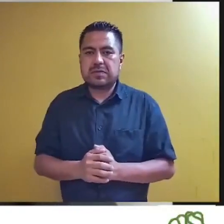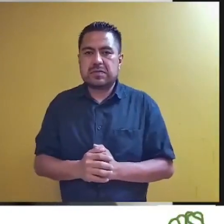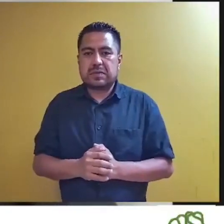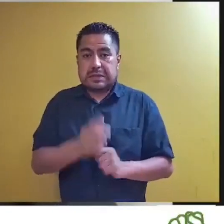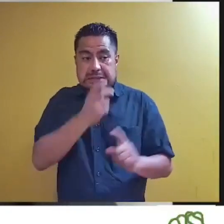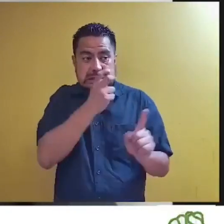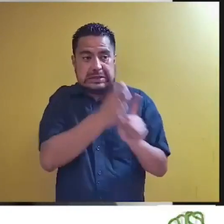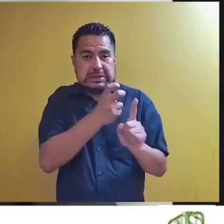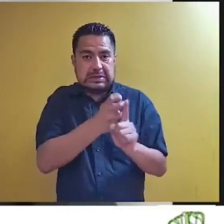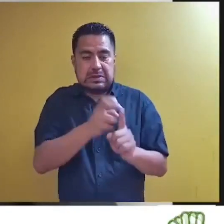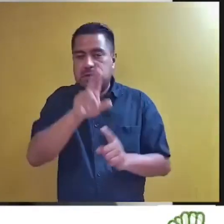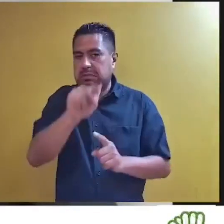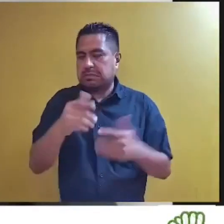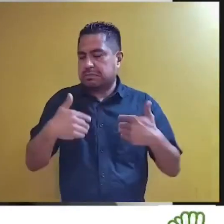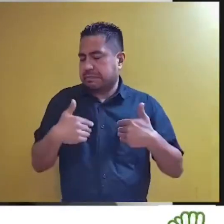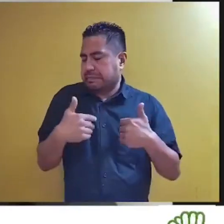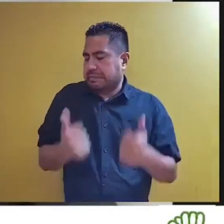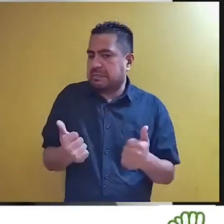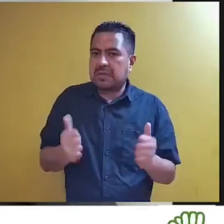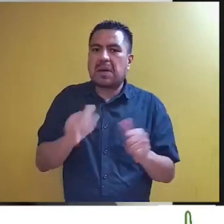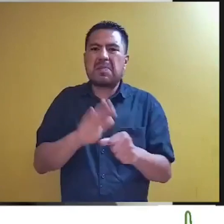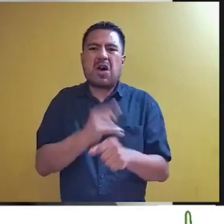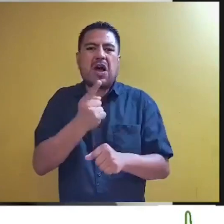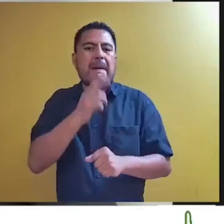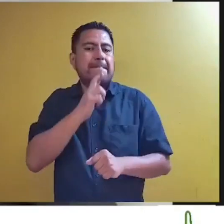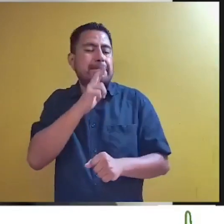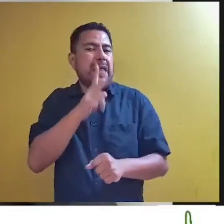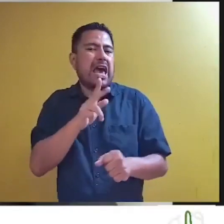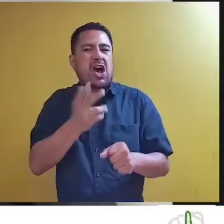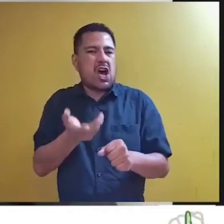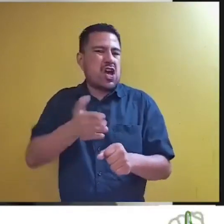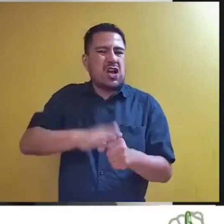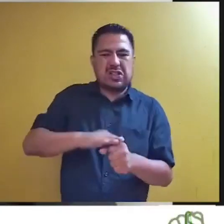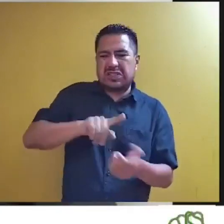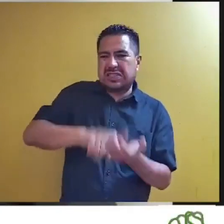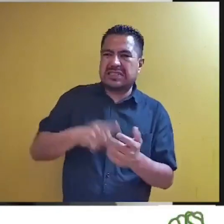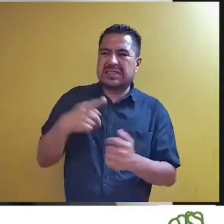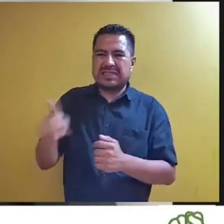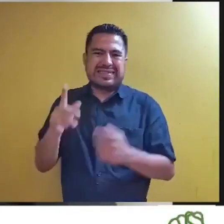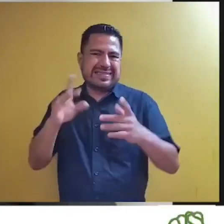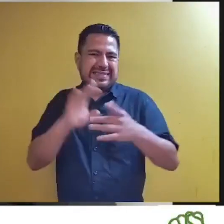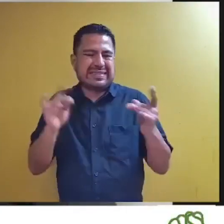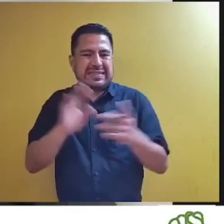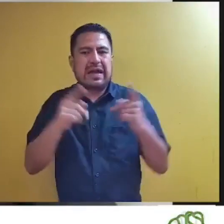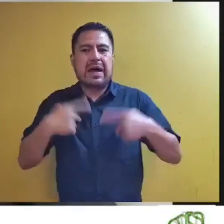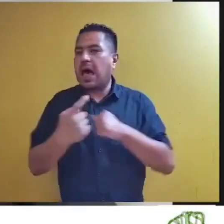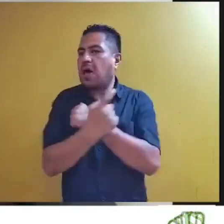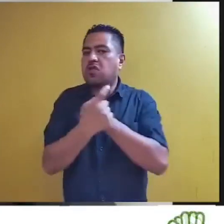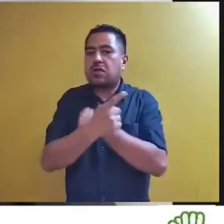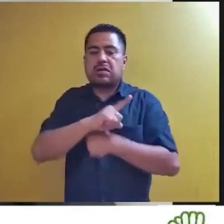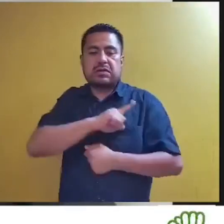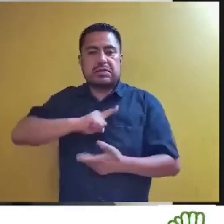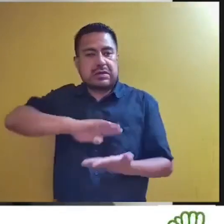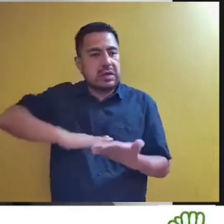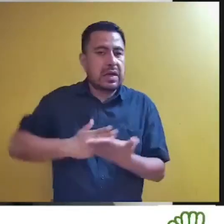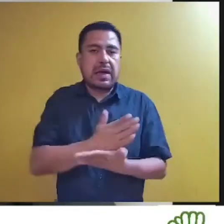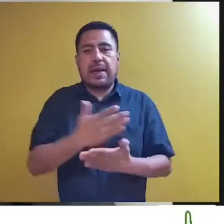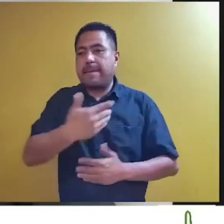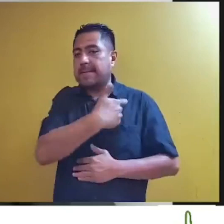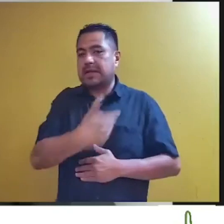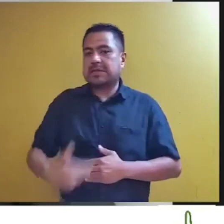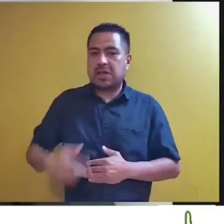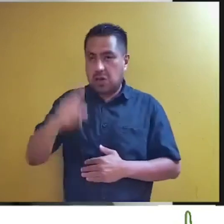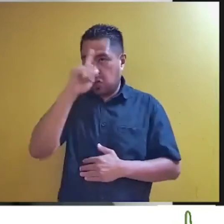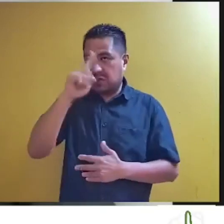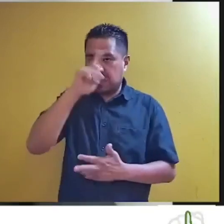De ahí que no sea dable entender que por tener la mejor calificación, como sugiere la actora, en automático se debe acceder a la presidencia de dicho